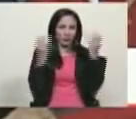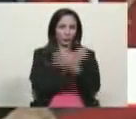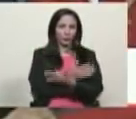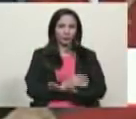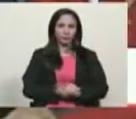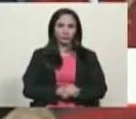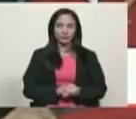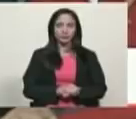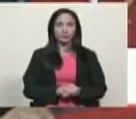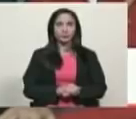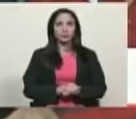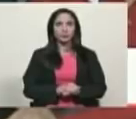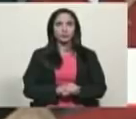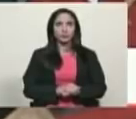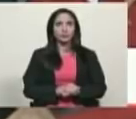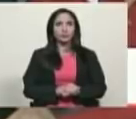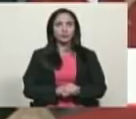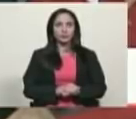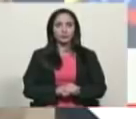Y por si faltaba algo,